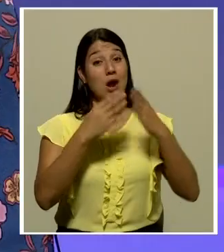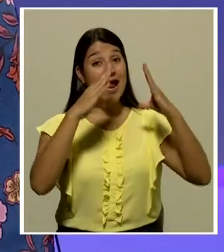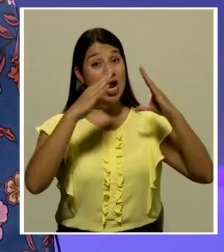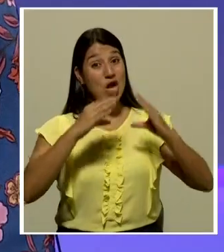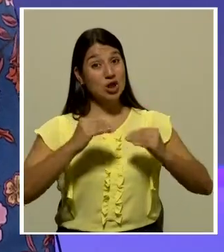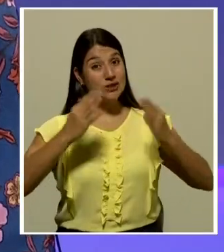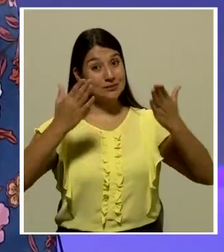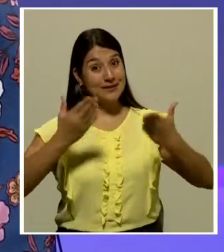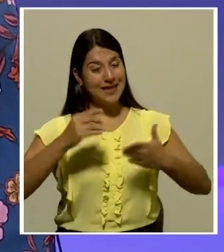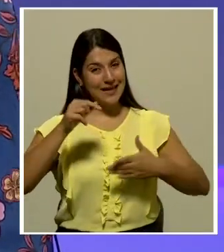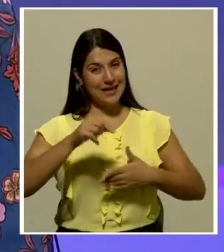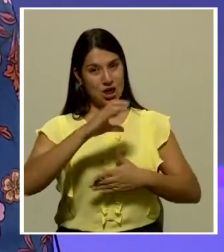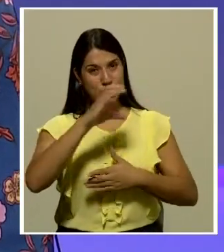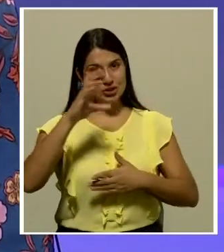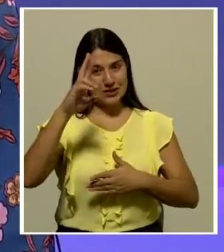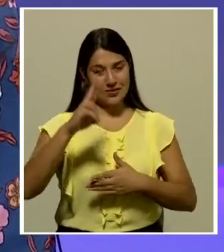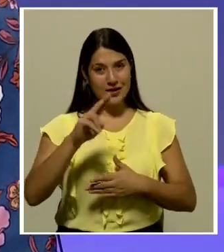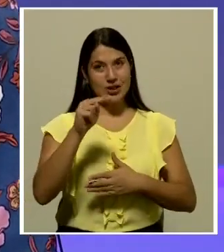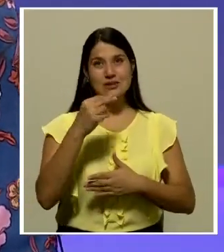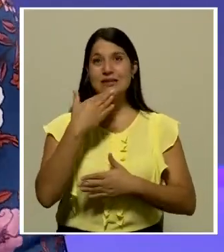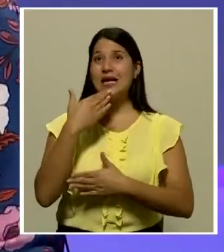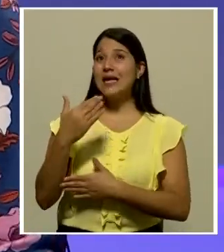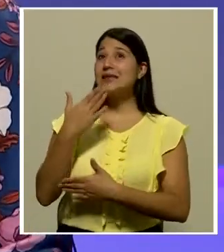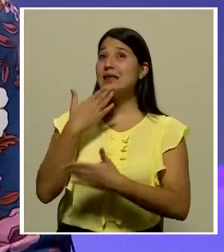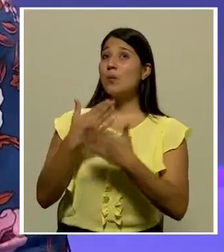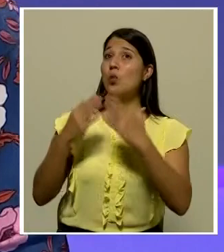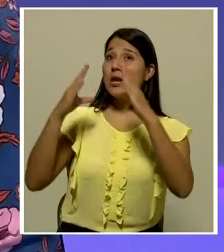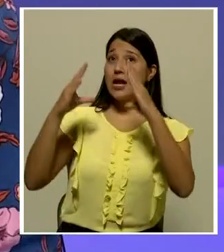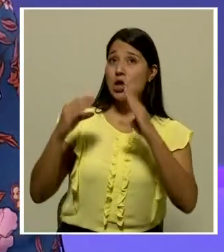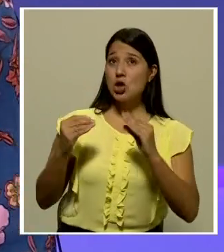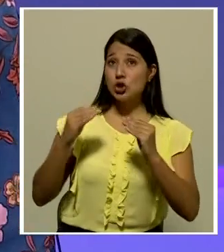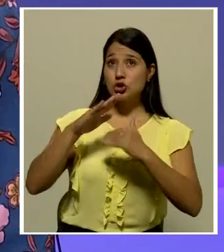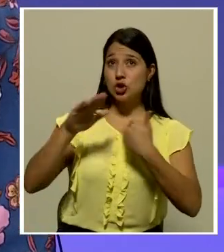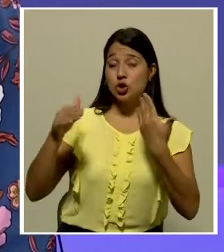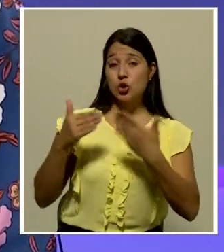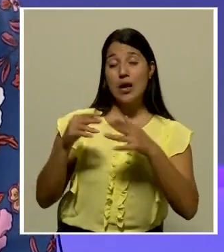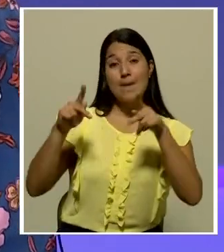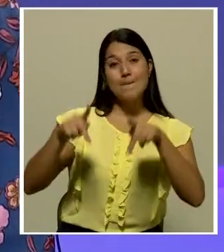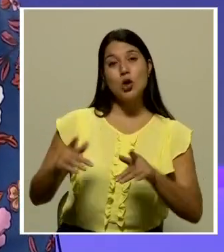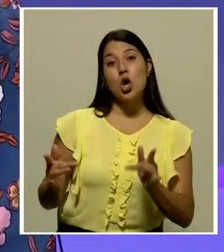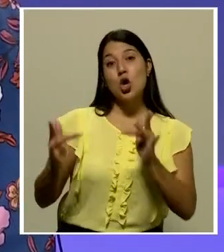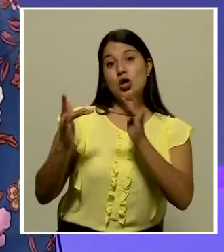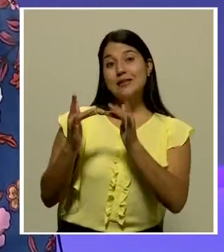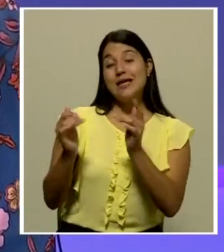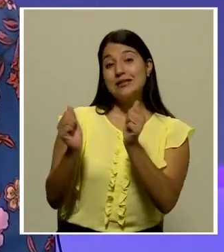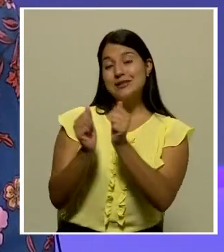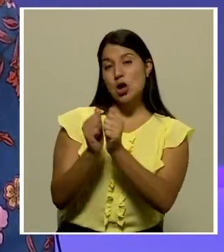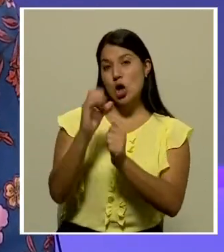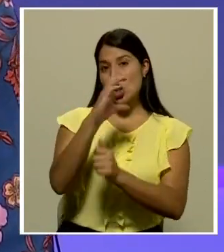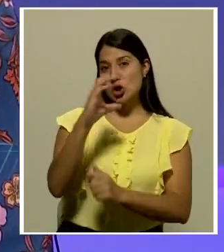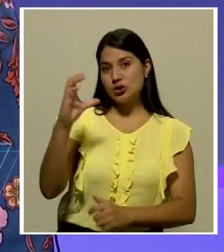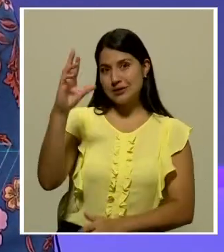Noticias. Gracias, Ernesto. Muy buenas noches a todas las personas que están conectadas a la transmisión de Costa Rica Noticias.